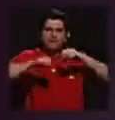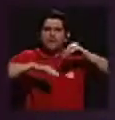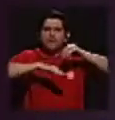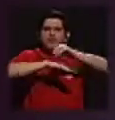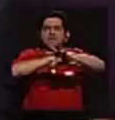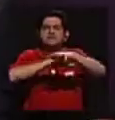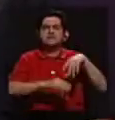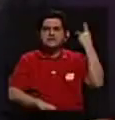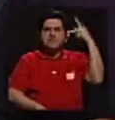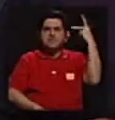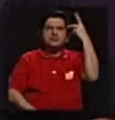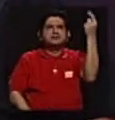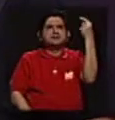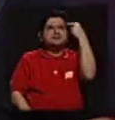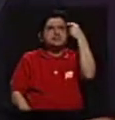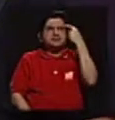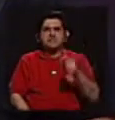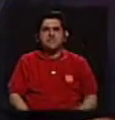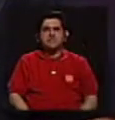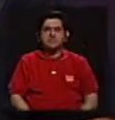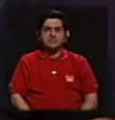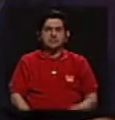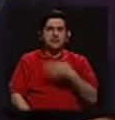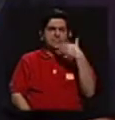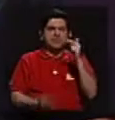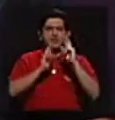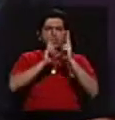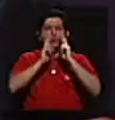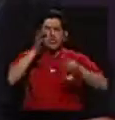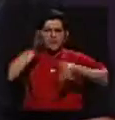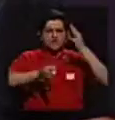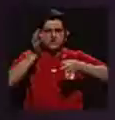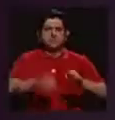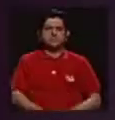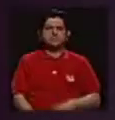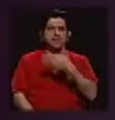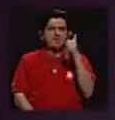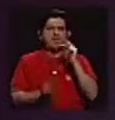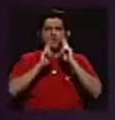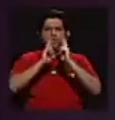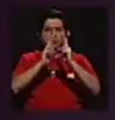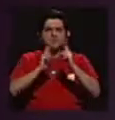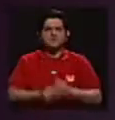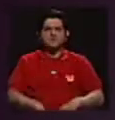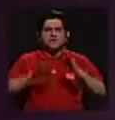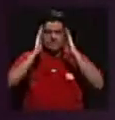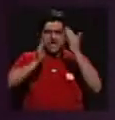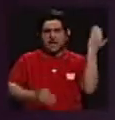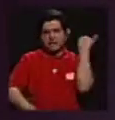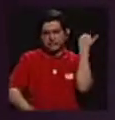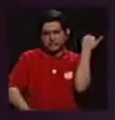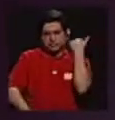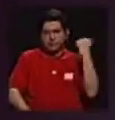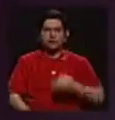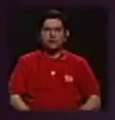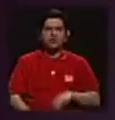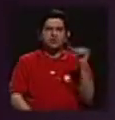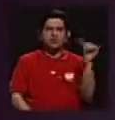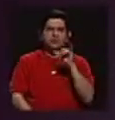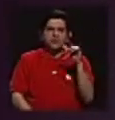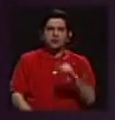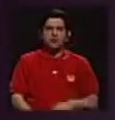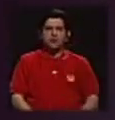incidencia política de cara a mejorar la respuesta judicial, de cara a mejorar la respuesta de atención a víctimas, y